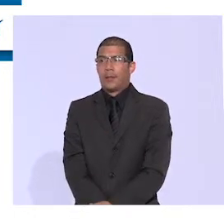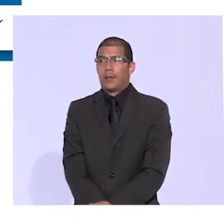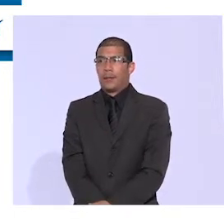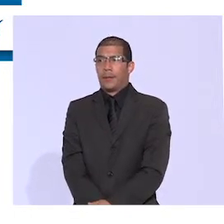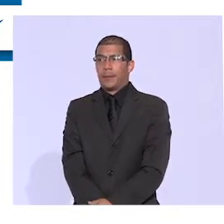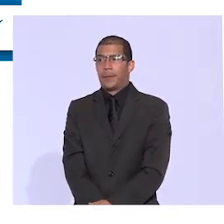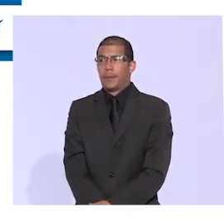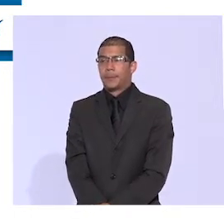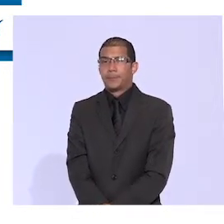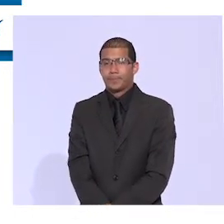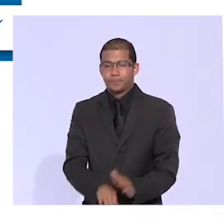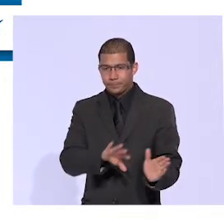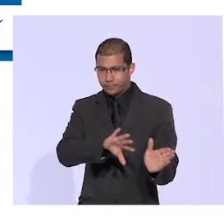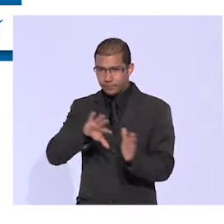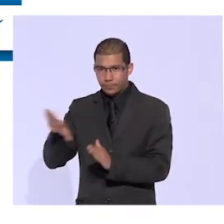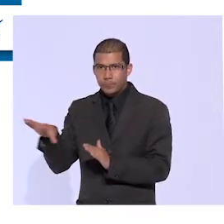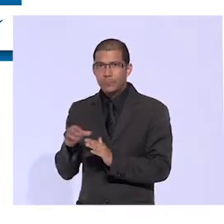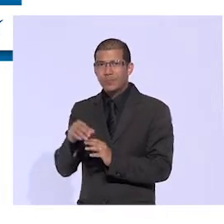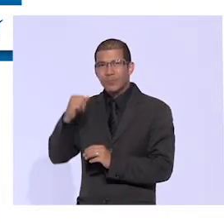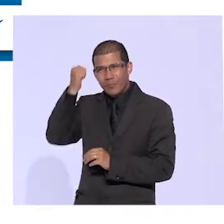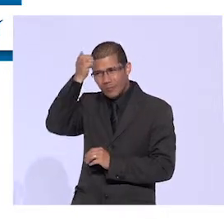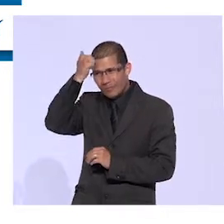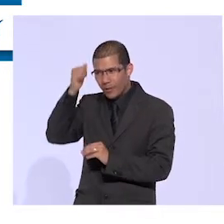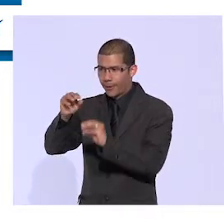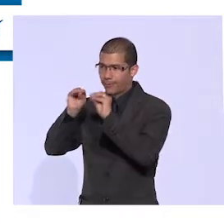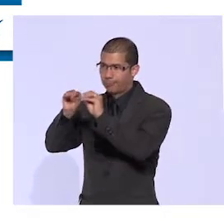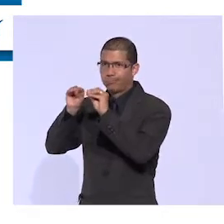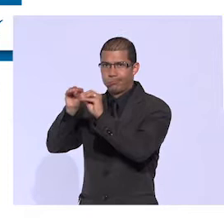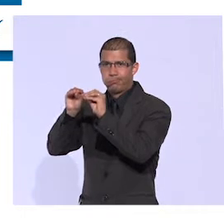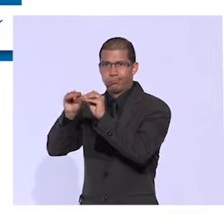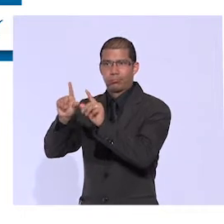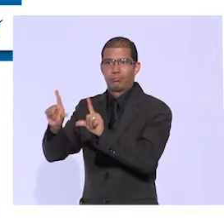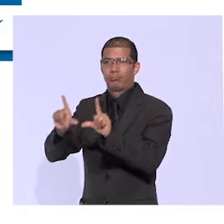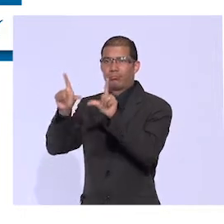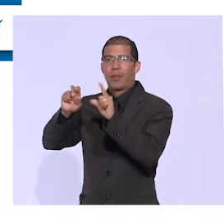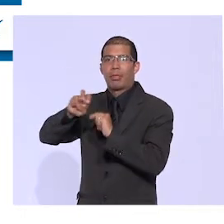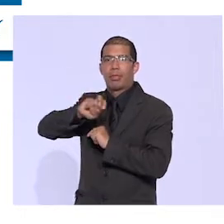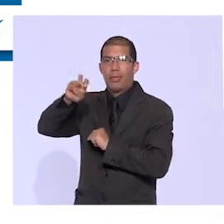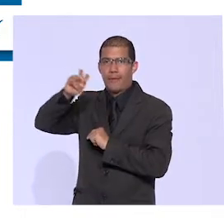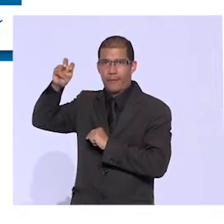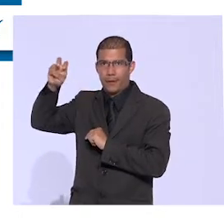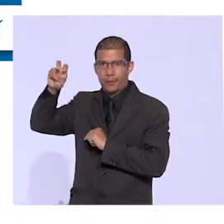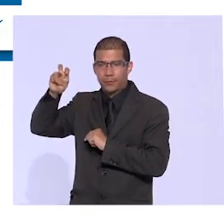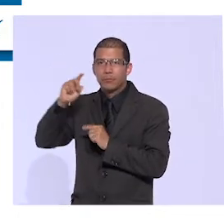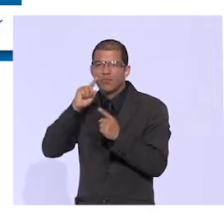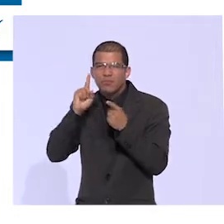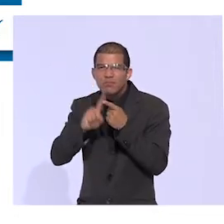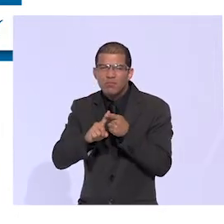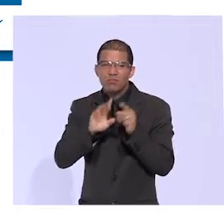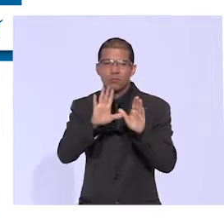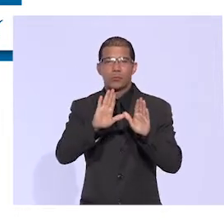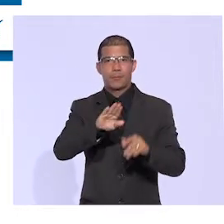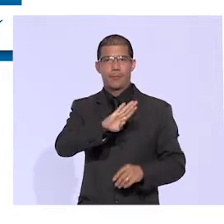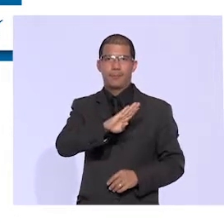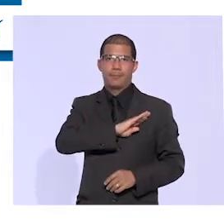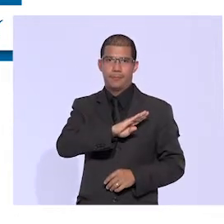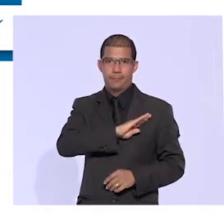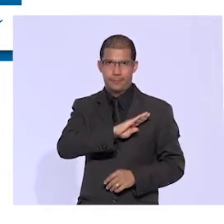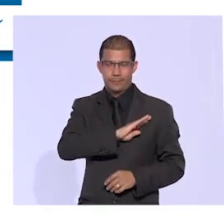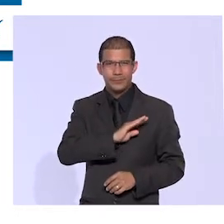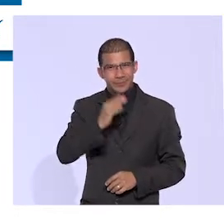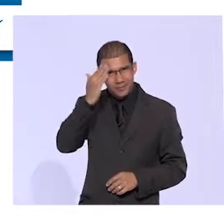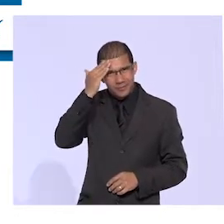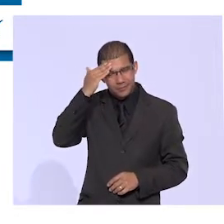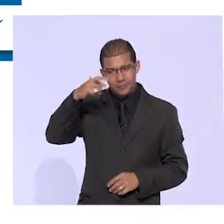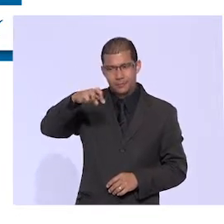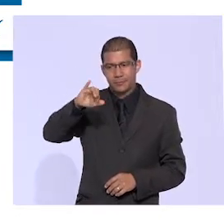Nivel de formación académica. Para dar clase en secundaria. Os recuerdo que estos datos son para PISA, que